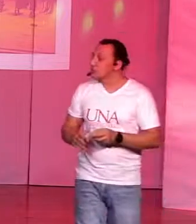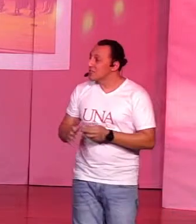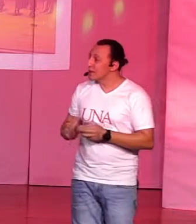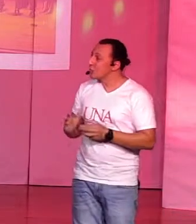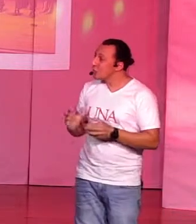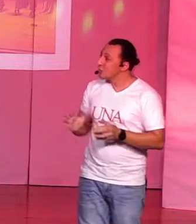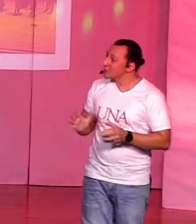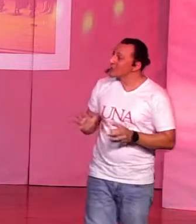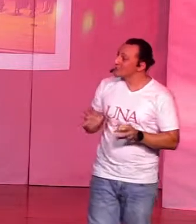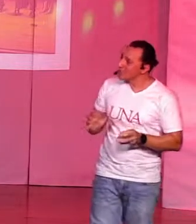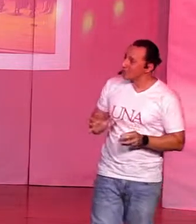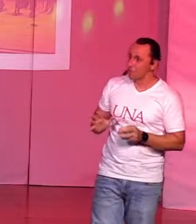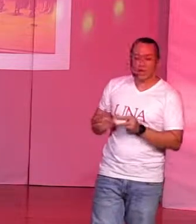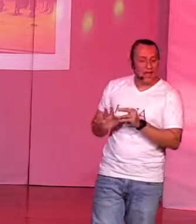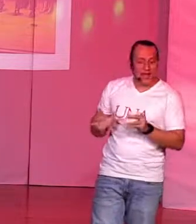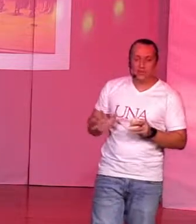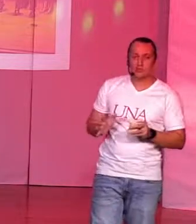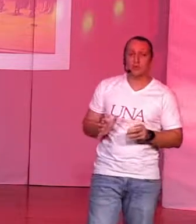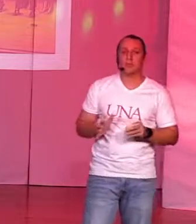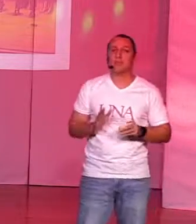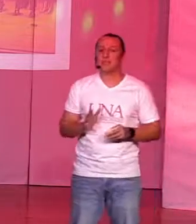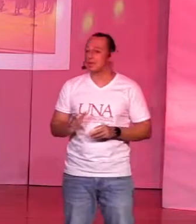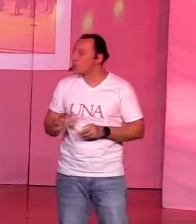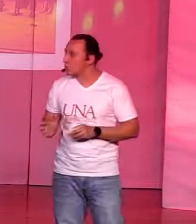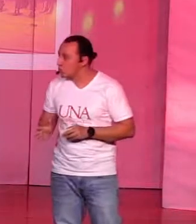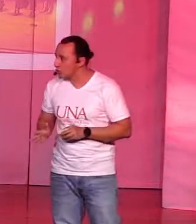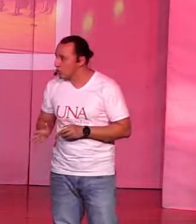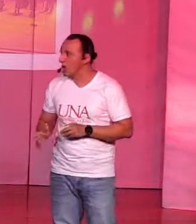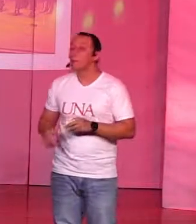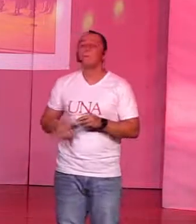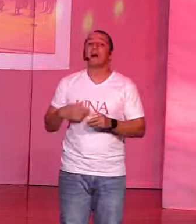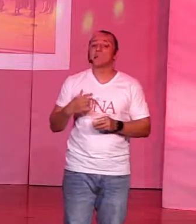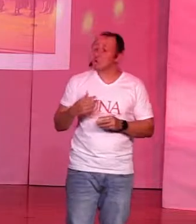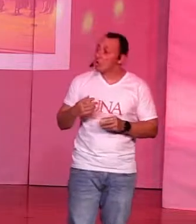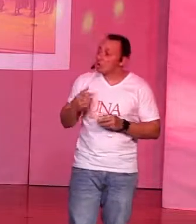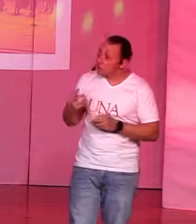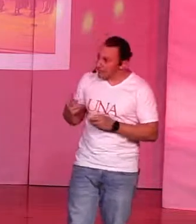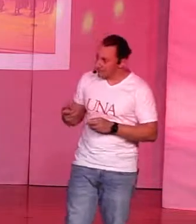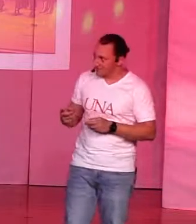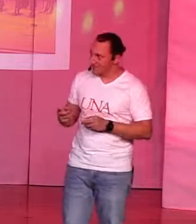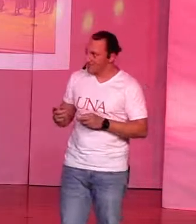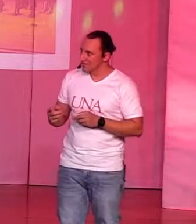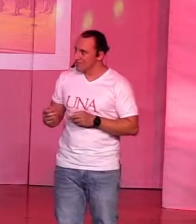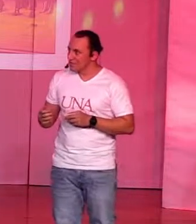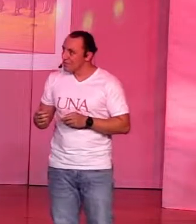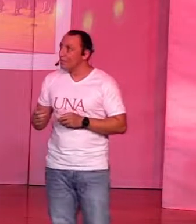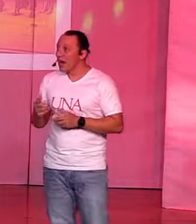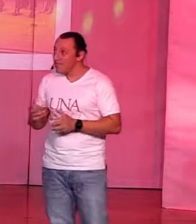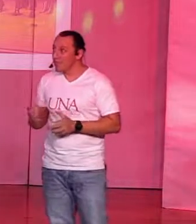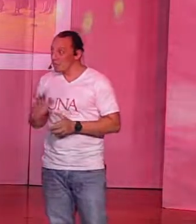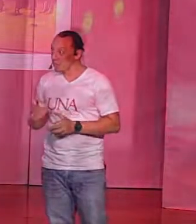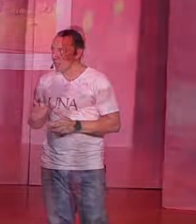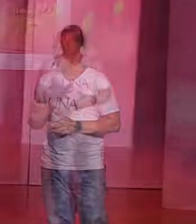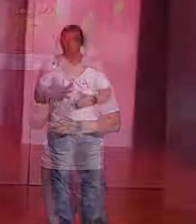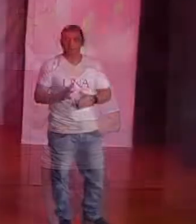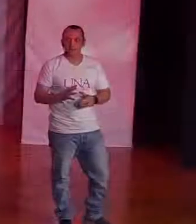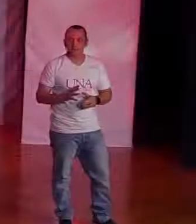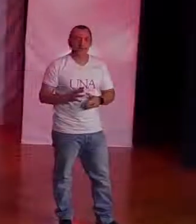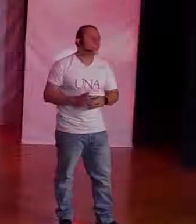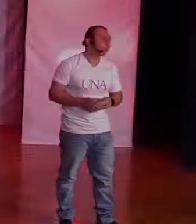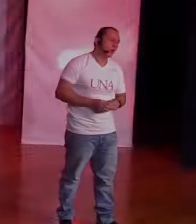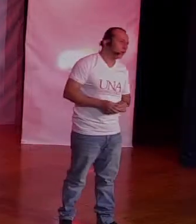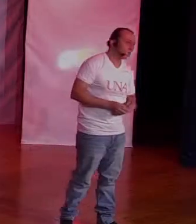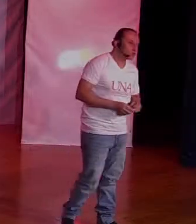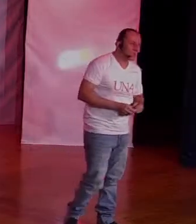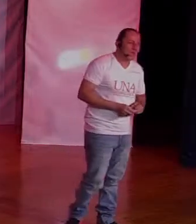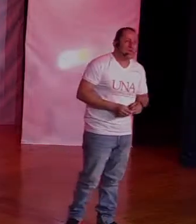Sí. Pero si en algún momento usted, por dar razón, pierde algún curso, ajá, más de dos veces. ¿Cómo? Más de dos veces. O sea, usted me